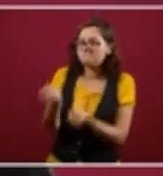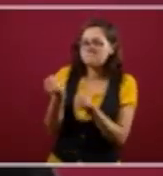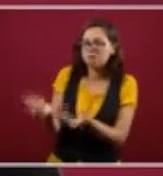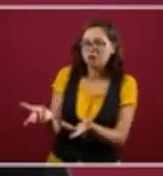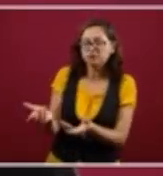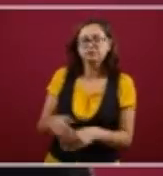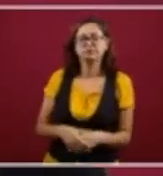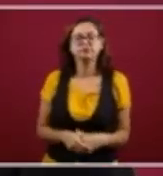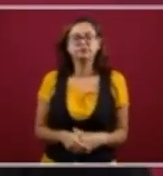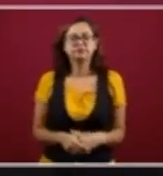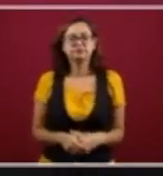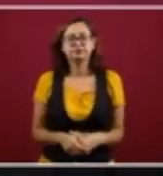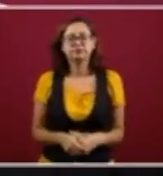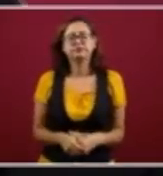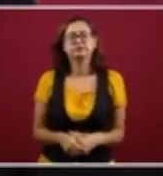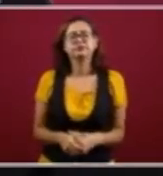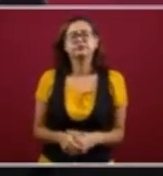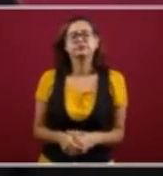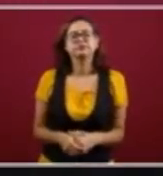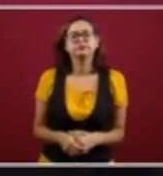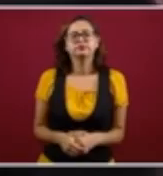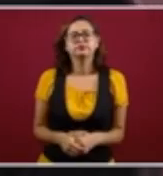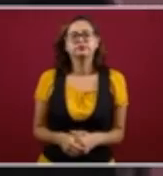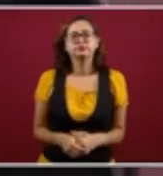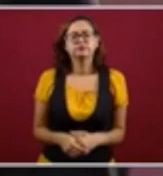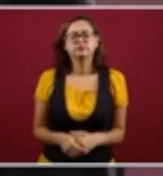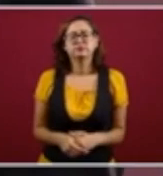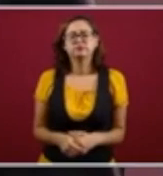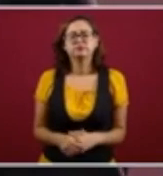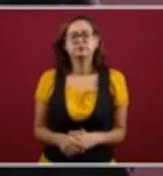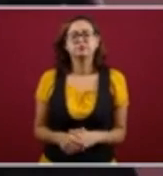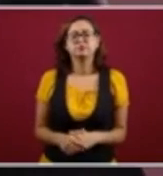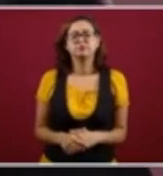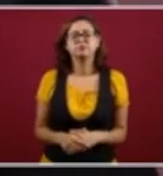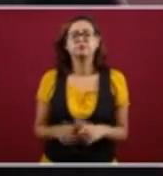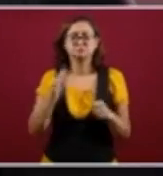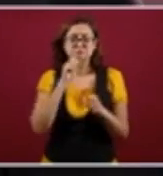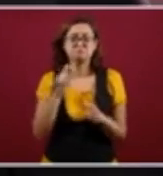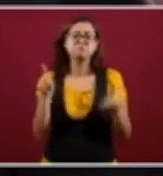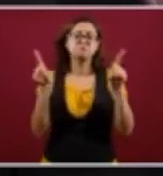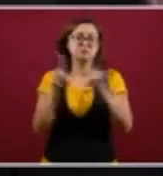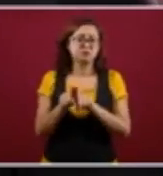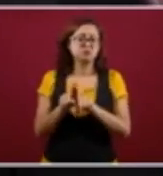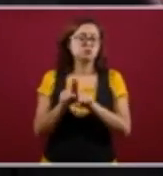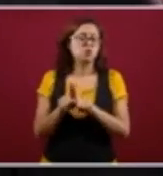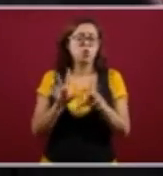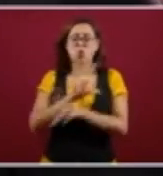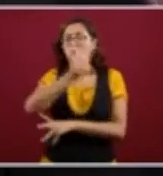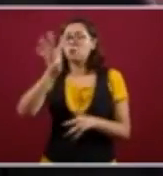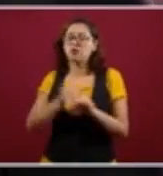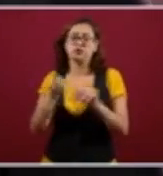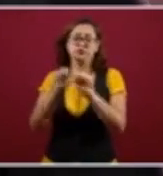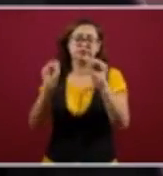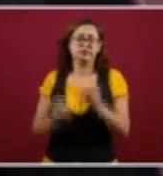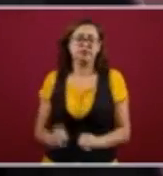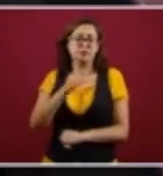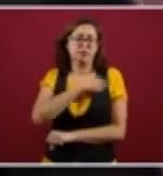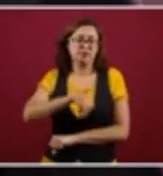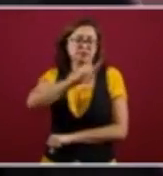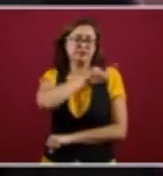Y se va a fortalecer el sistema de salud pública con la